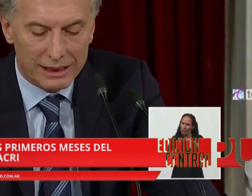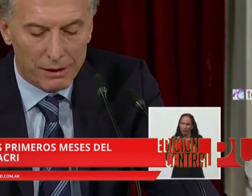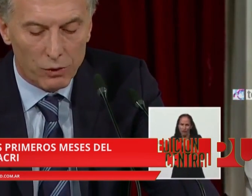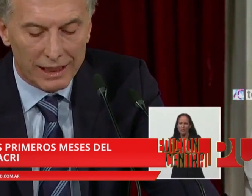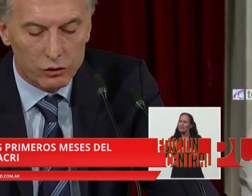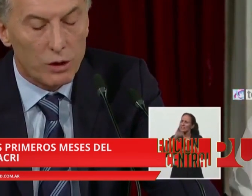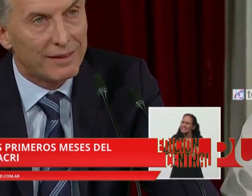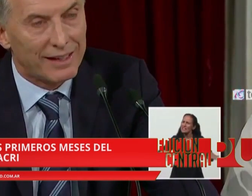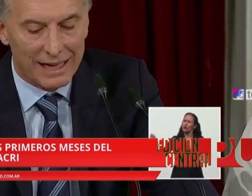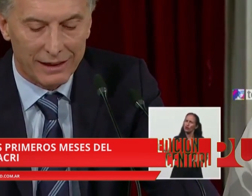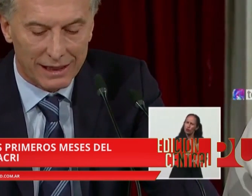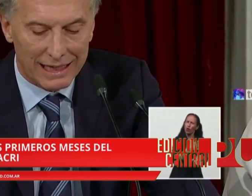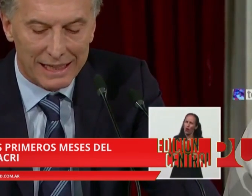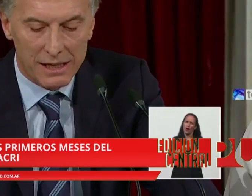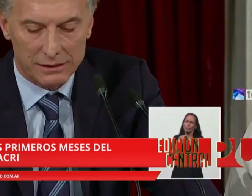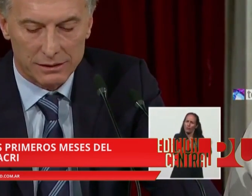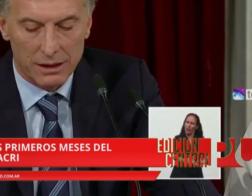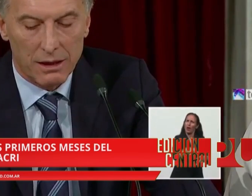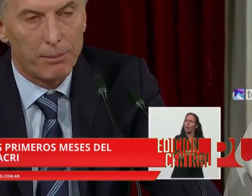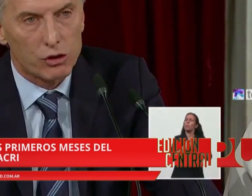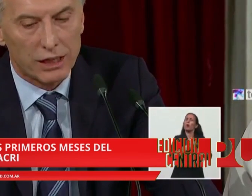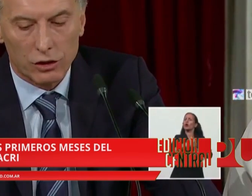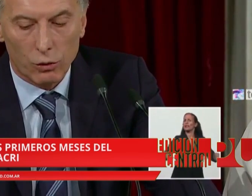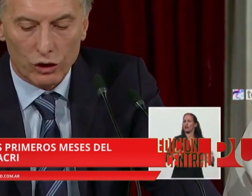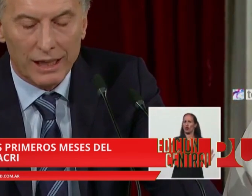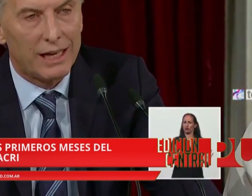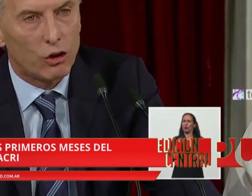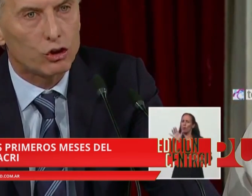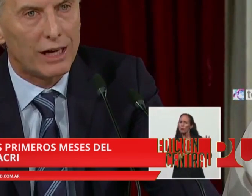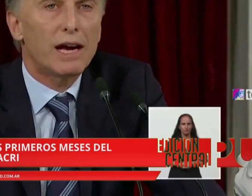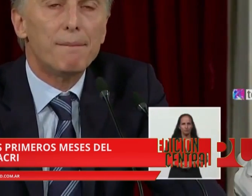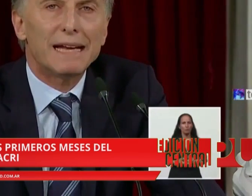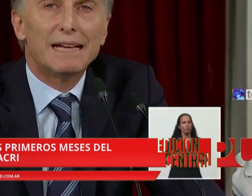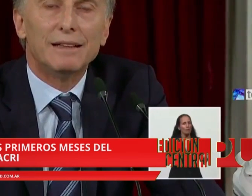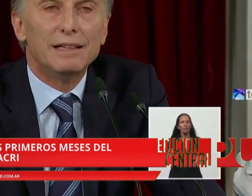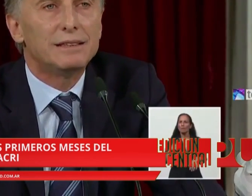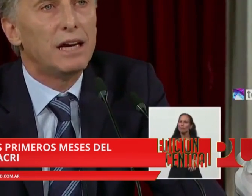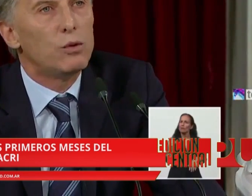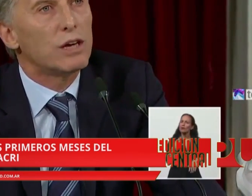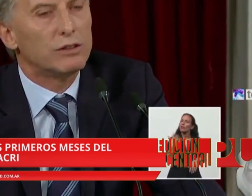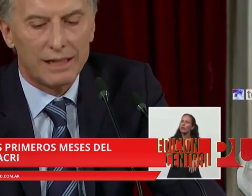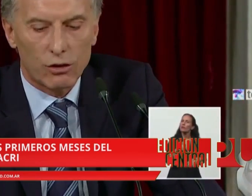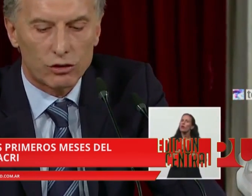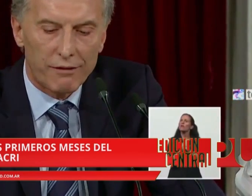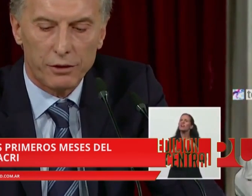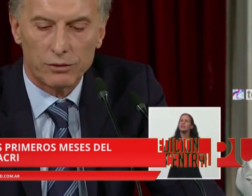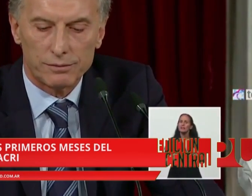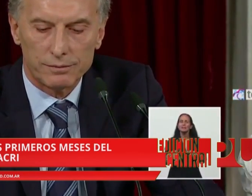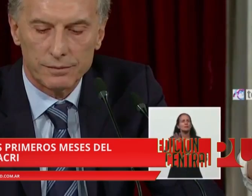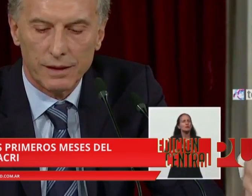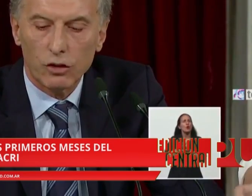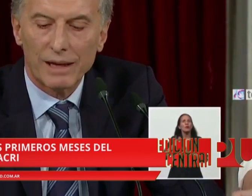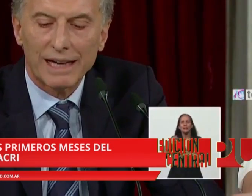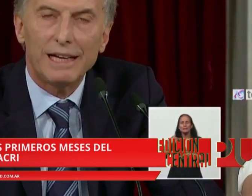al presidente de esta política por ahí por decreto que sorprendió a muchos y no establecer más discusiones sobre algunos temas. ¿Qué opinión tenés al respecto? Bueno,